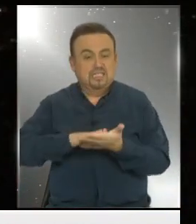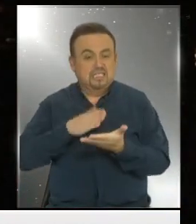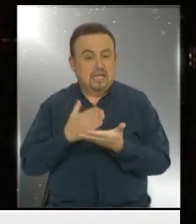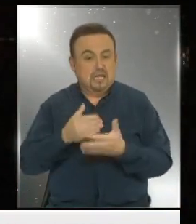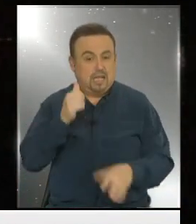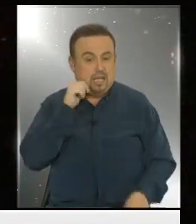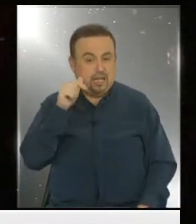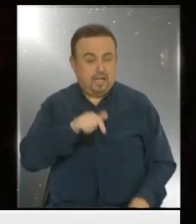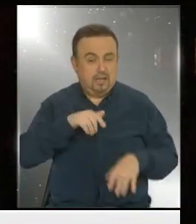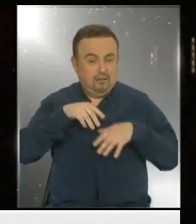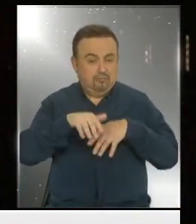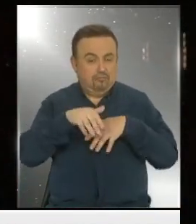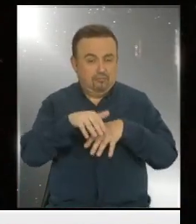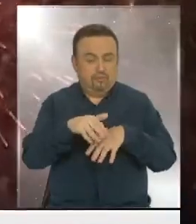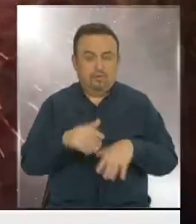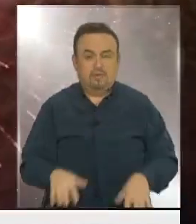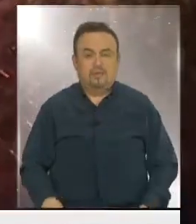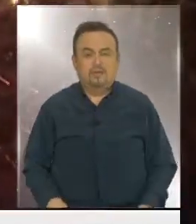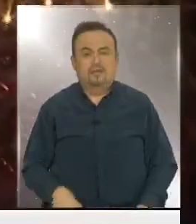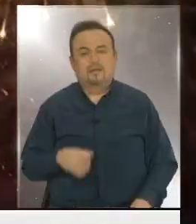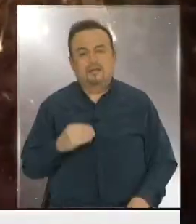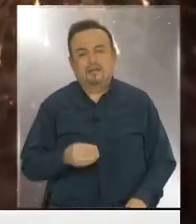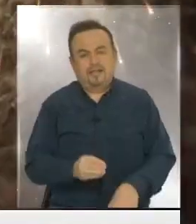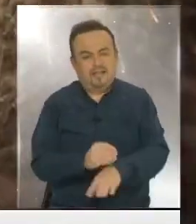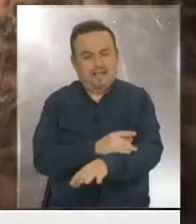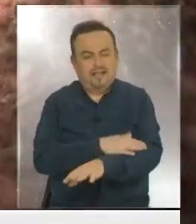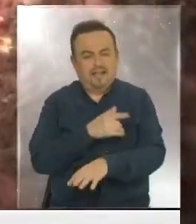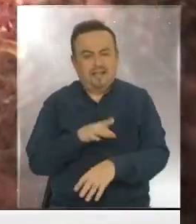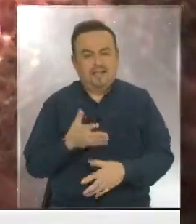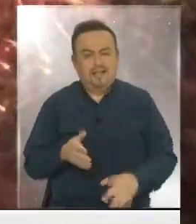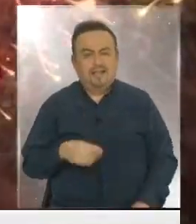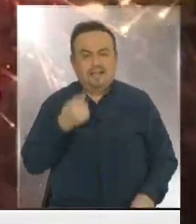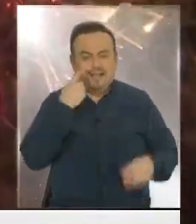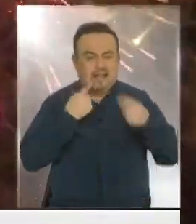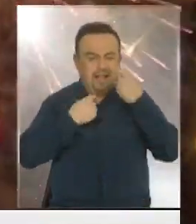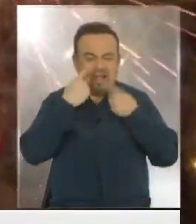ayer en el desfile, súper emotivo, los campos de Elíseos lloraban de emoción al ser aplaudidos.